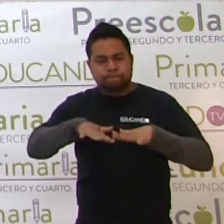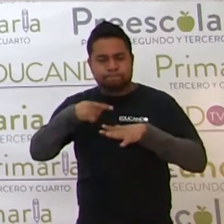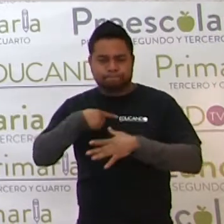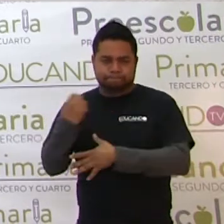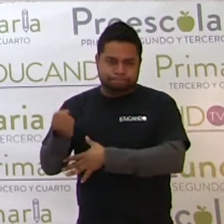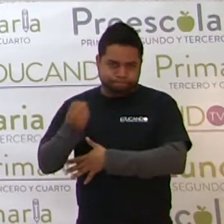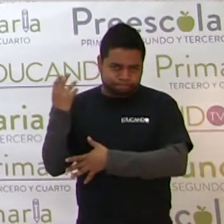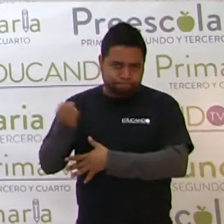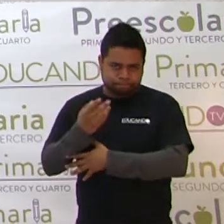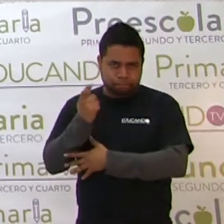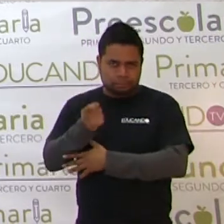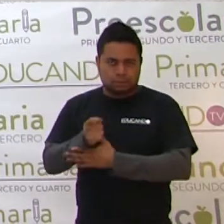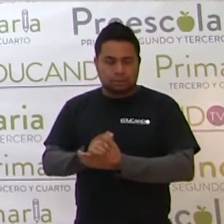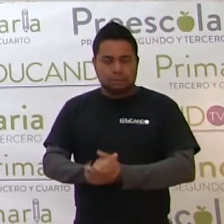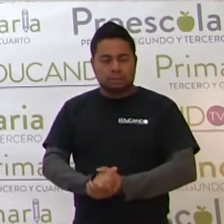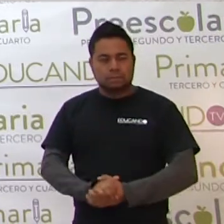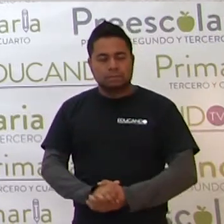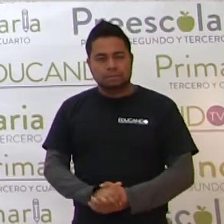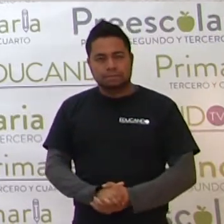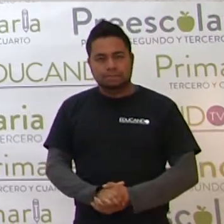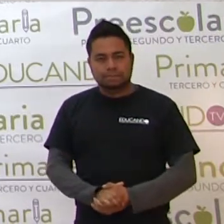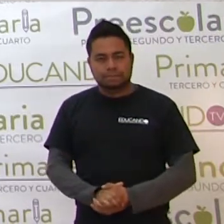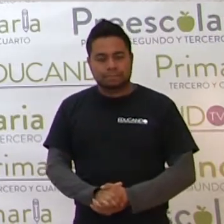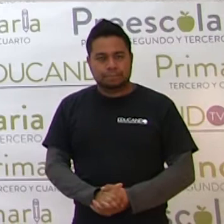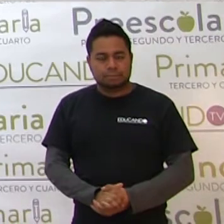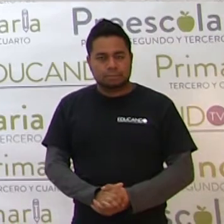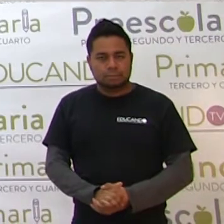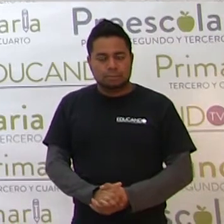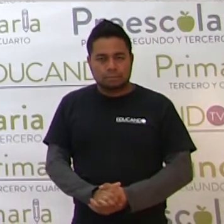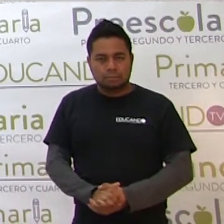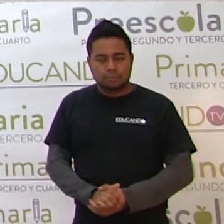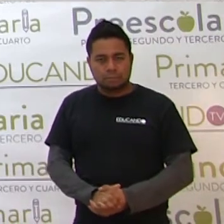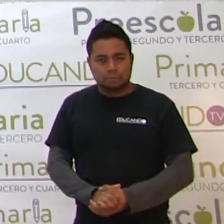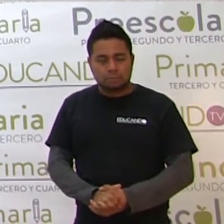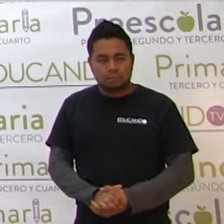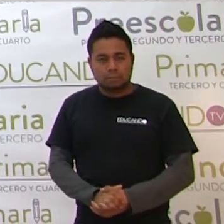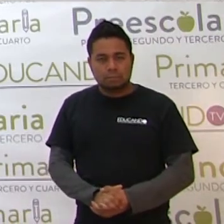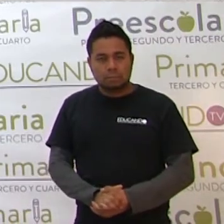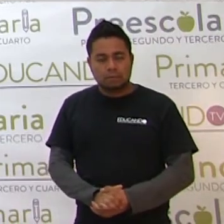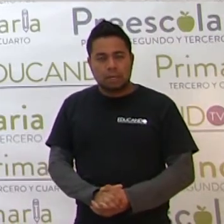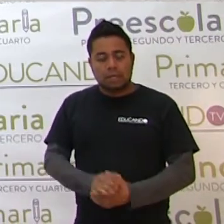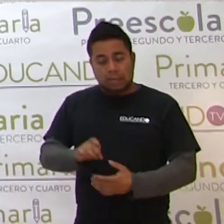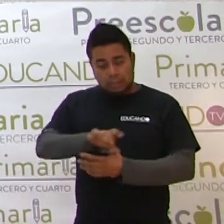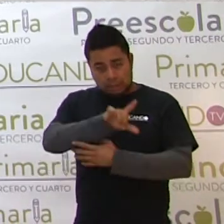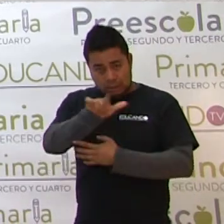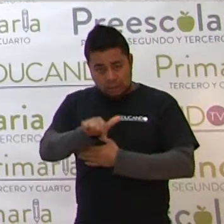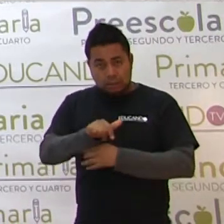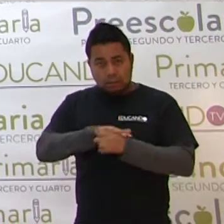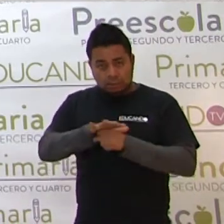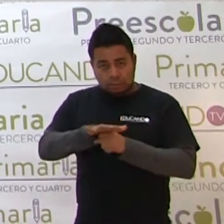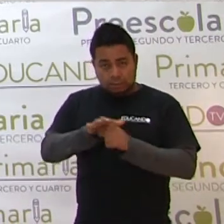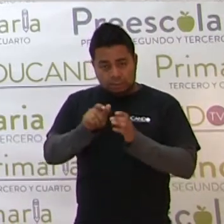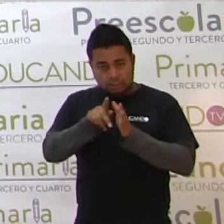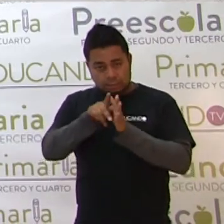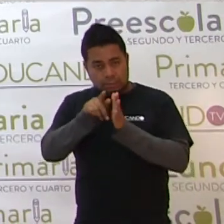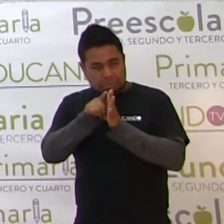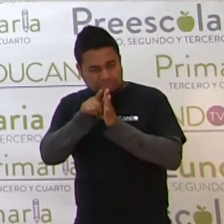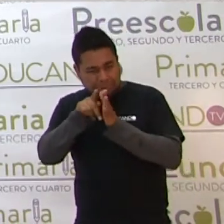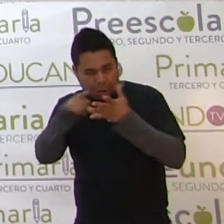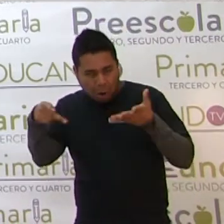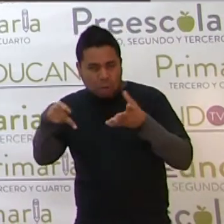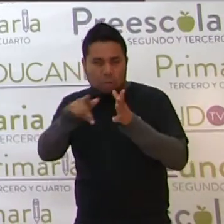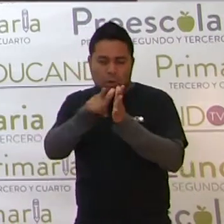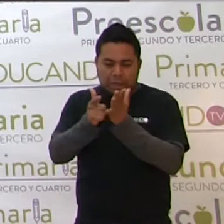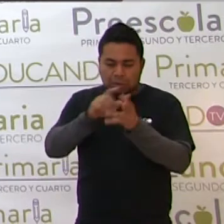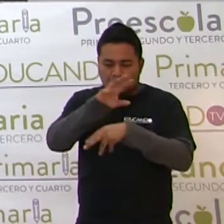a dirigir. Bien, el siguiente punto va a ser la lectura y el análisis de los documentos. Al momento